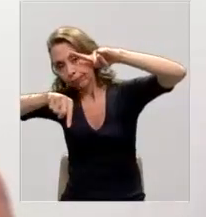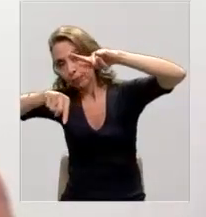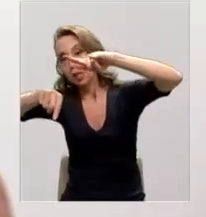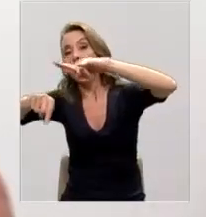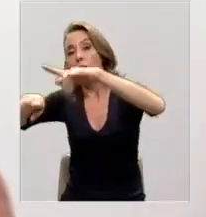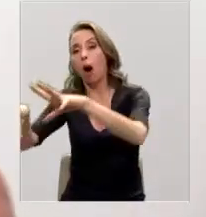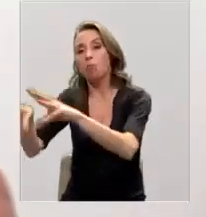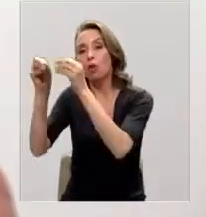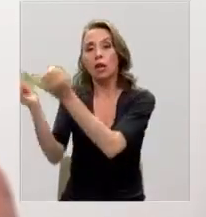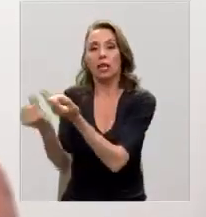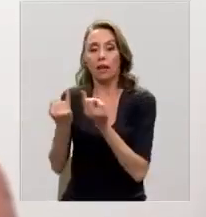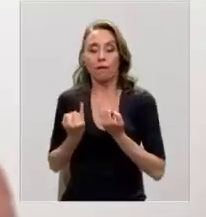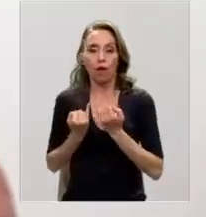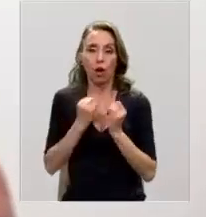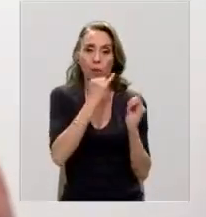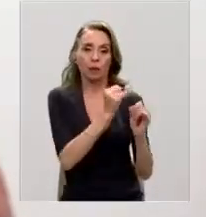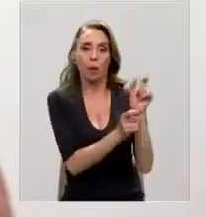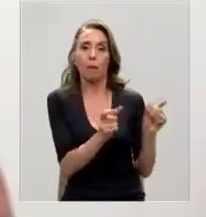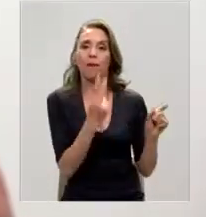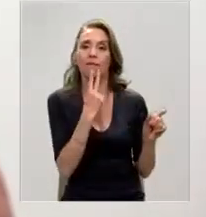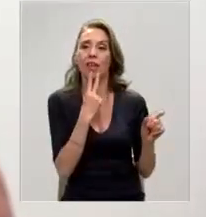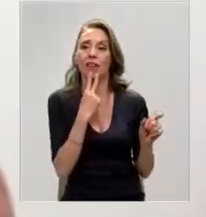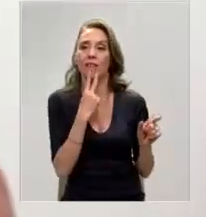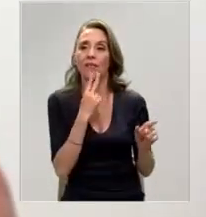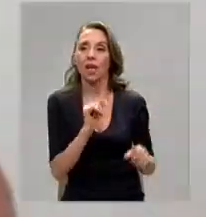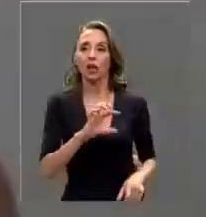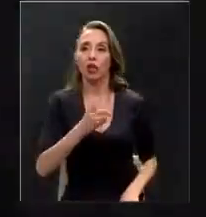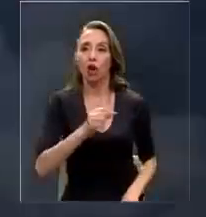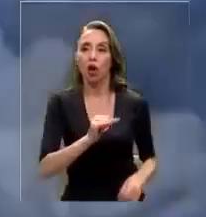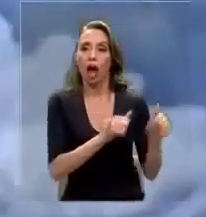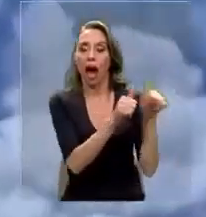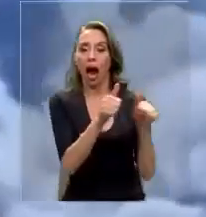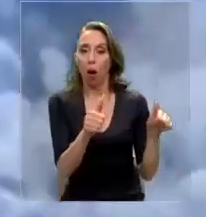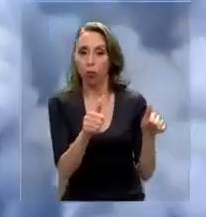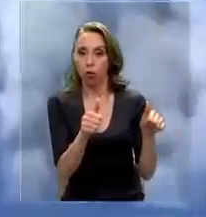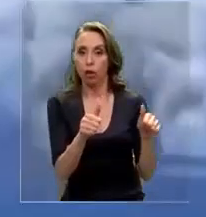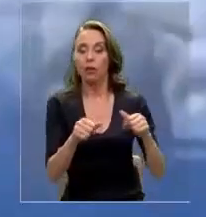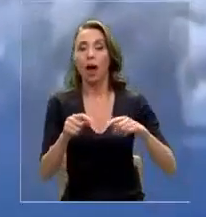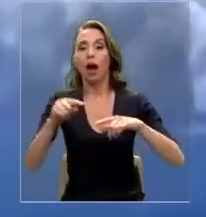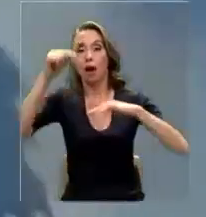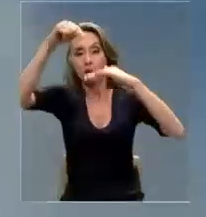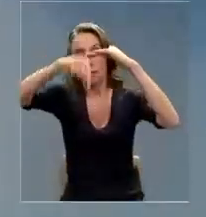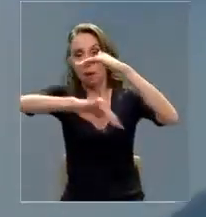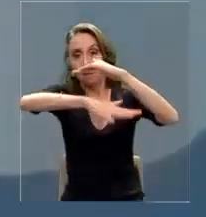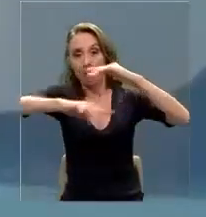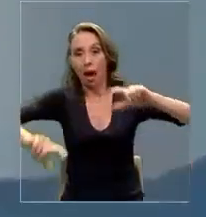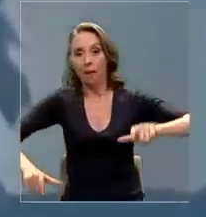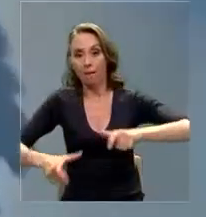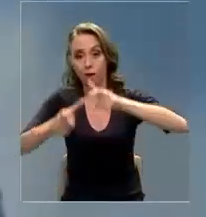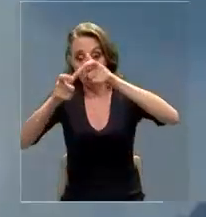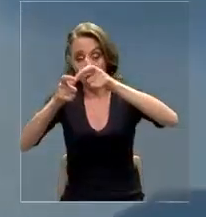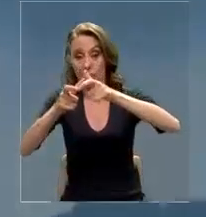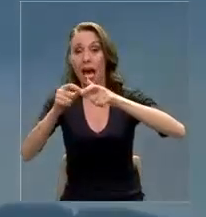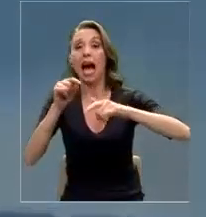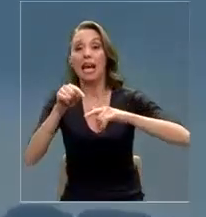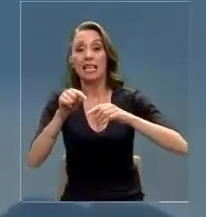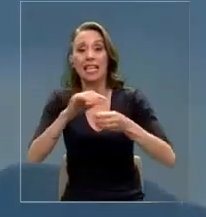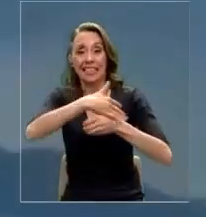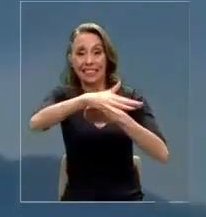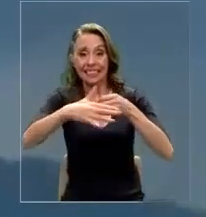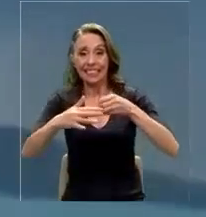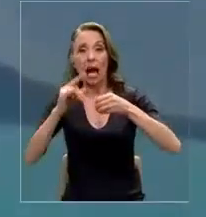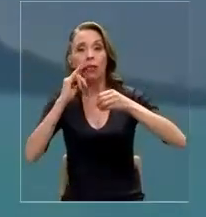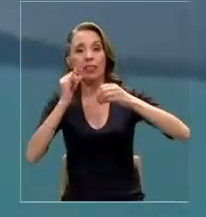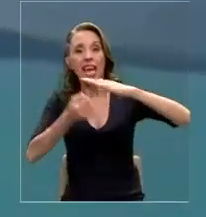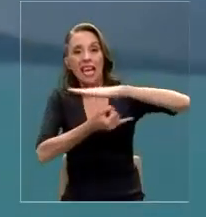esa información a la gente de Tonga y sus autoridades. Tras la erupción volcánica, los cables de comunicación submarinos de